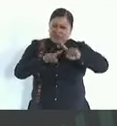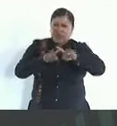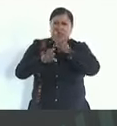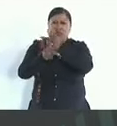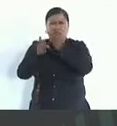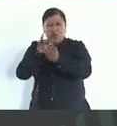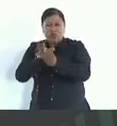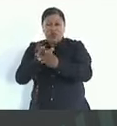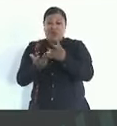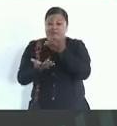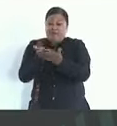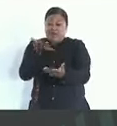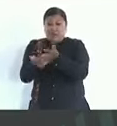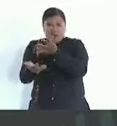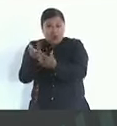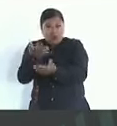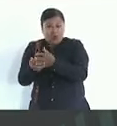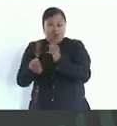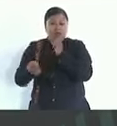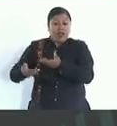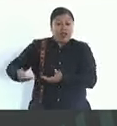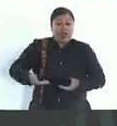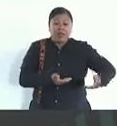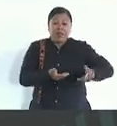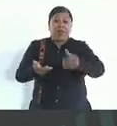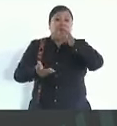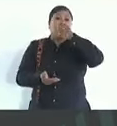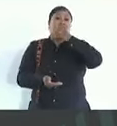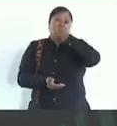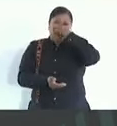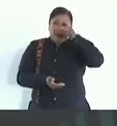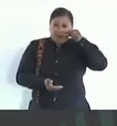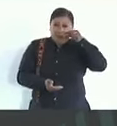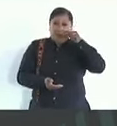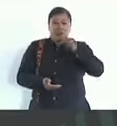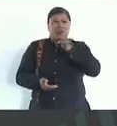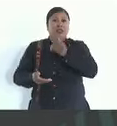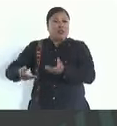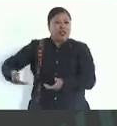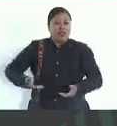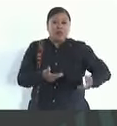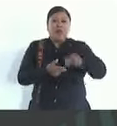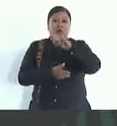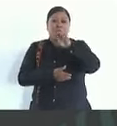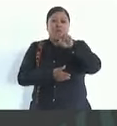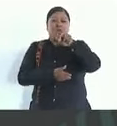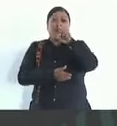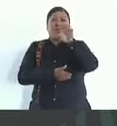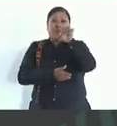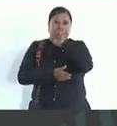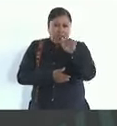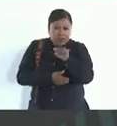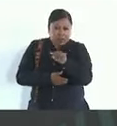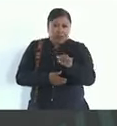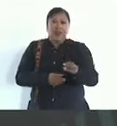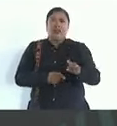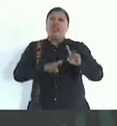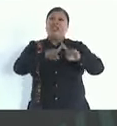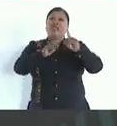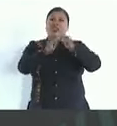de Producción, el Camino de Benito y el Camino de Méndez, el conjunto de cabañas